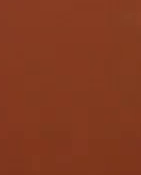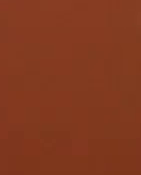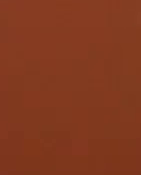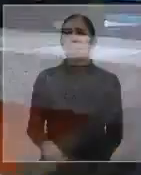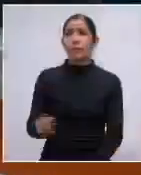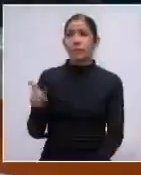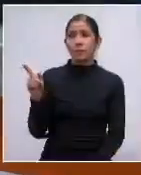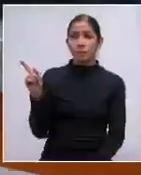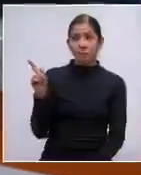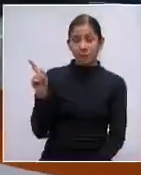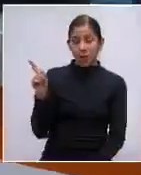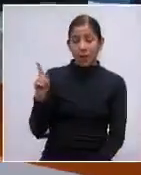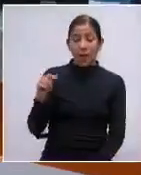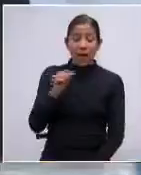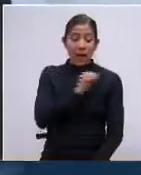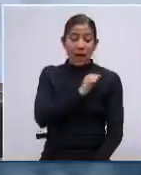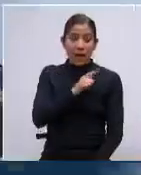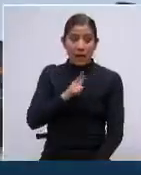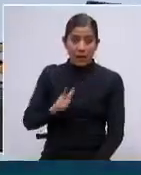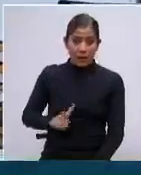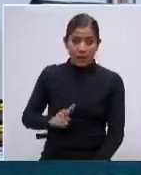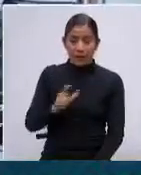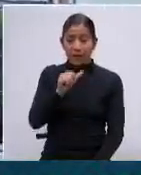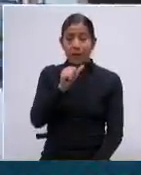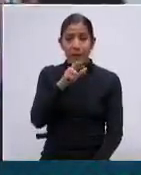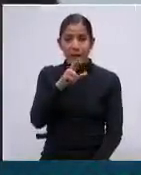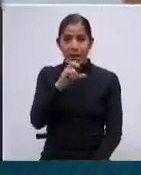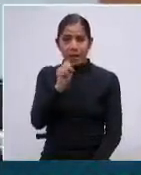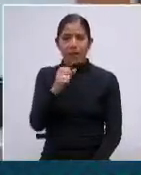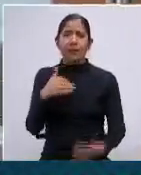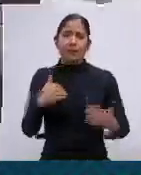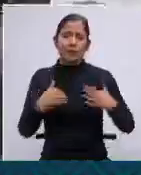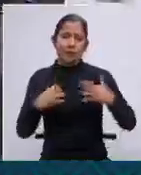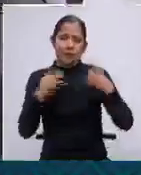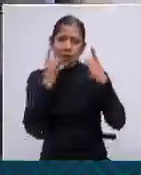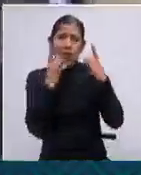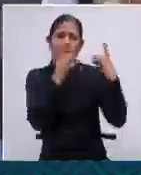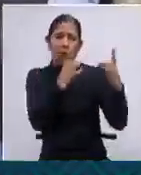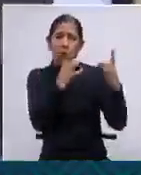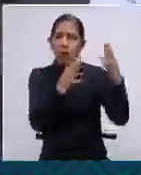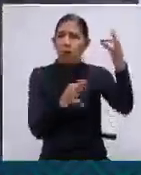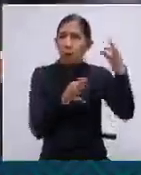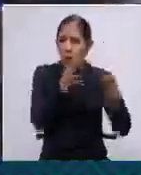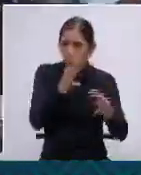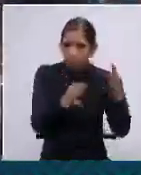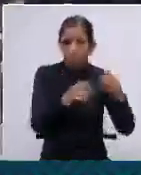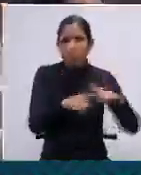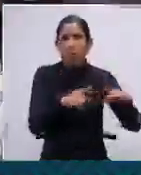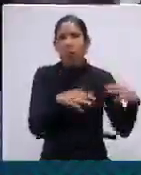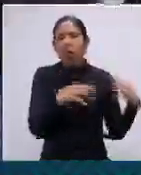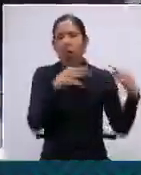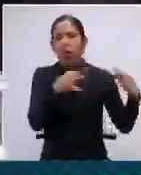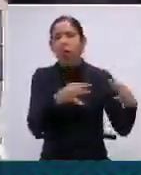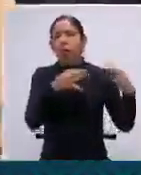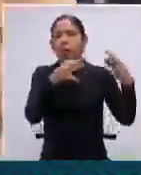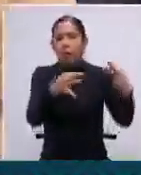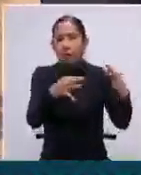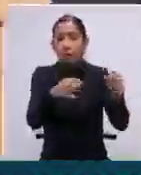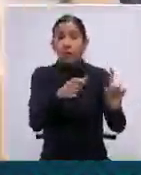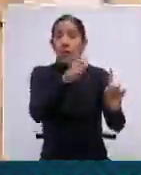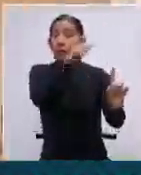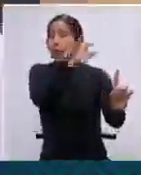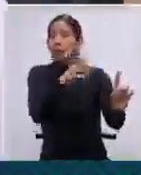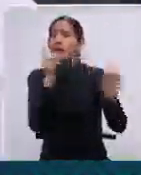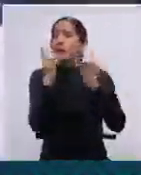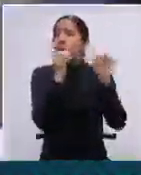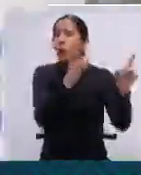los procesos demoraron en ingresar a la fiscalía para su investigación. El denunciado Iván Arias, alcalde de La Paz, por delitos